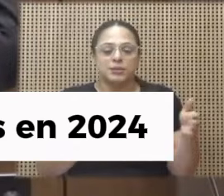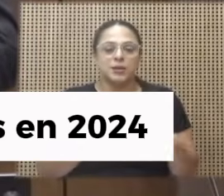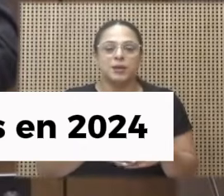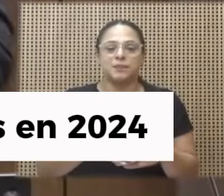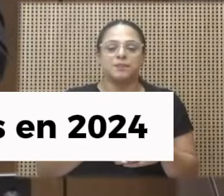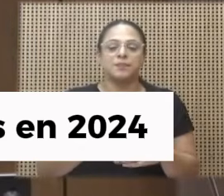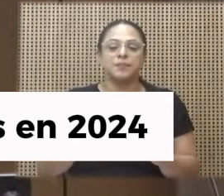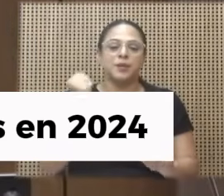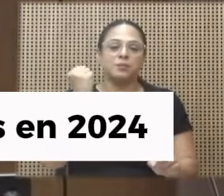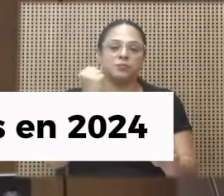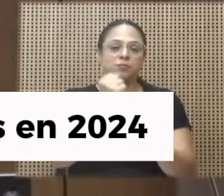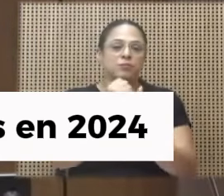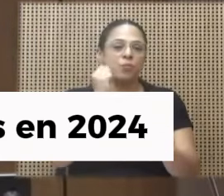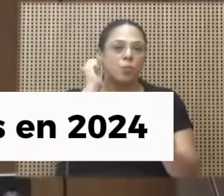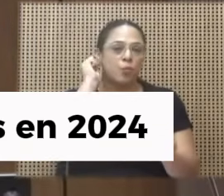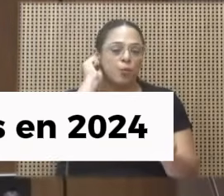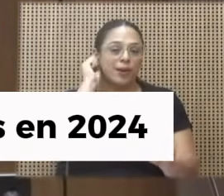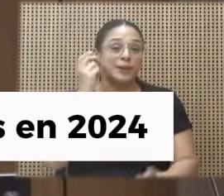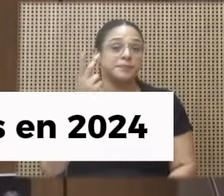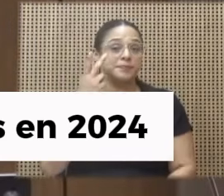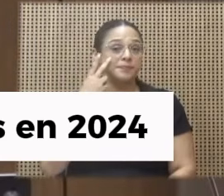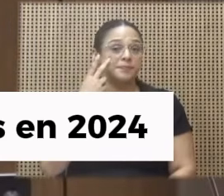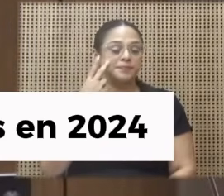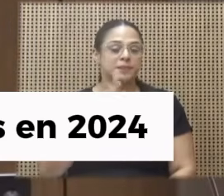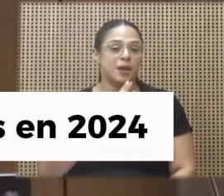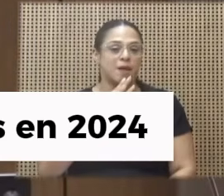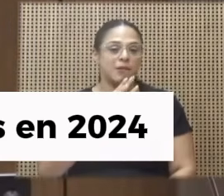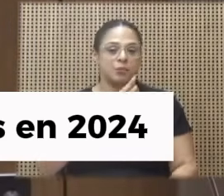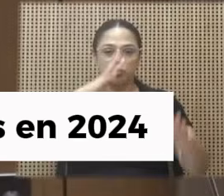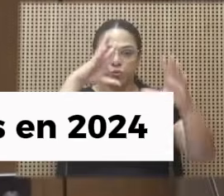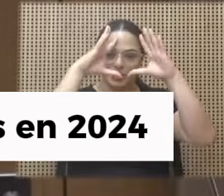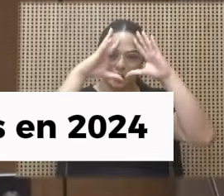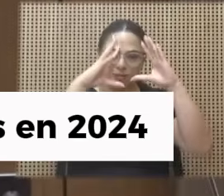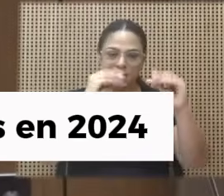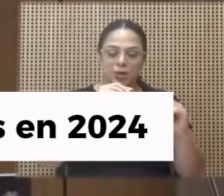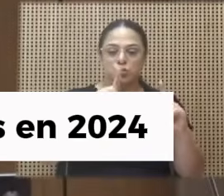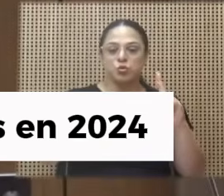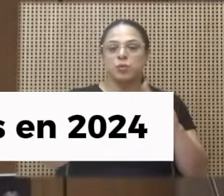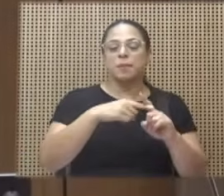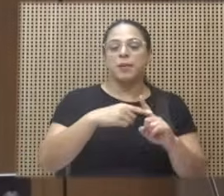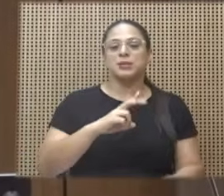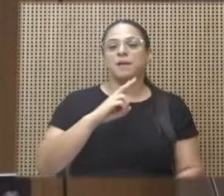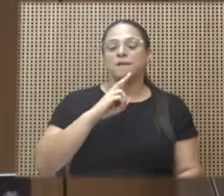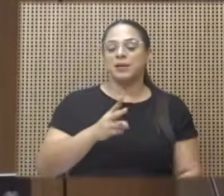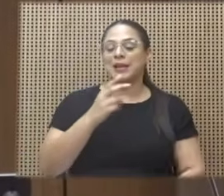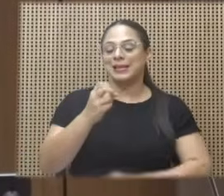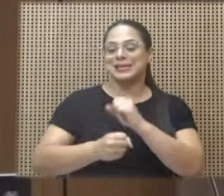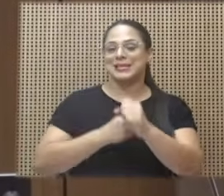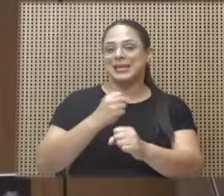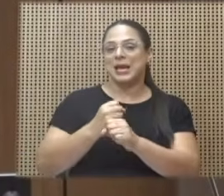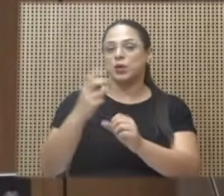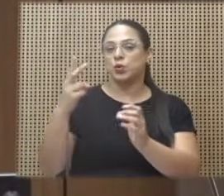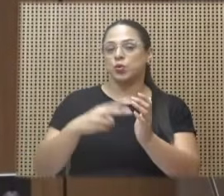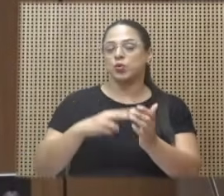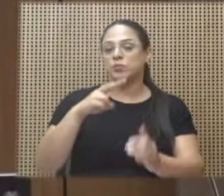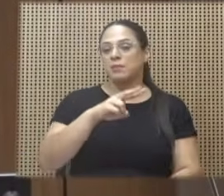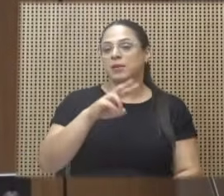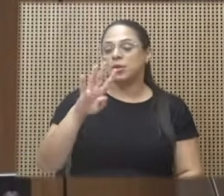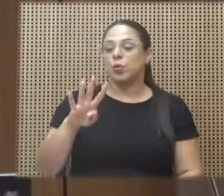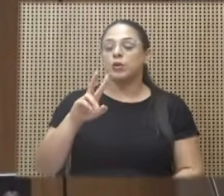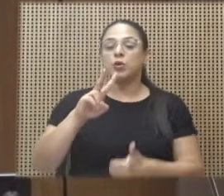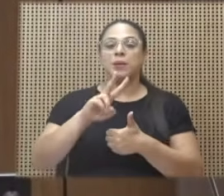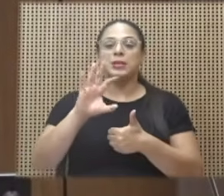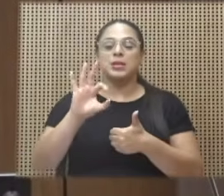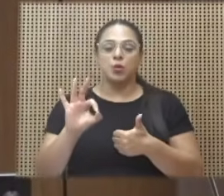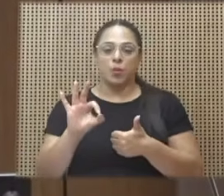a ver, hablemos con datos y con verdades. En el 2024, 29 femicidios.